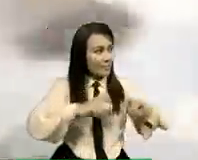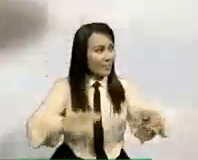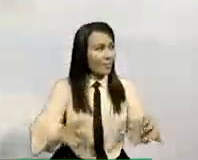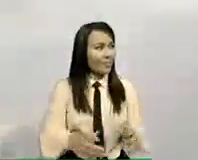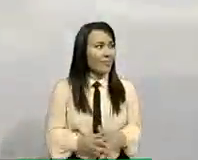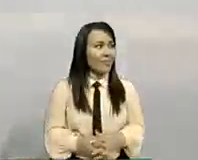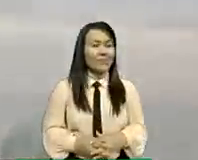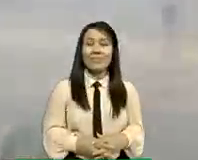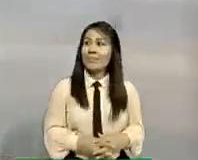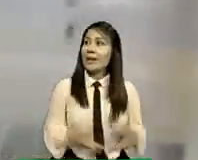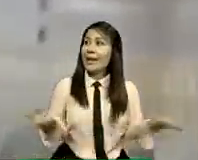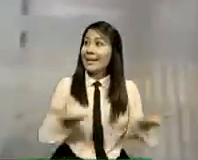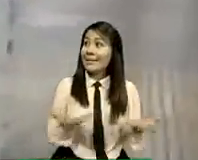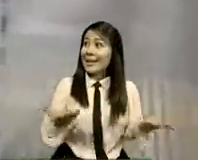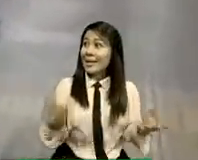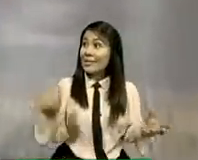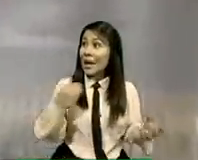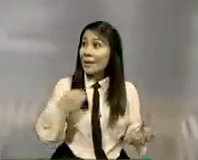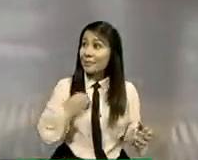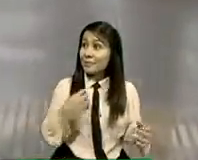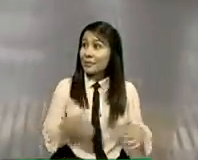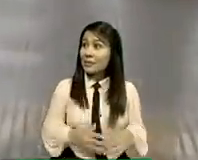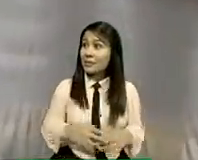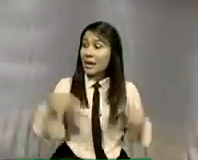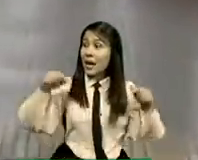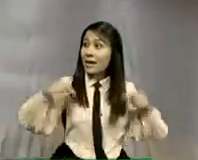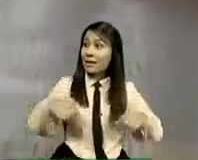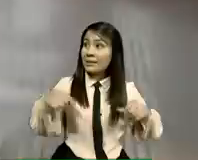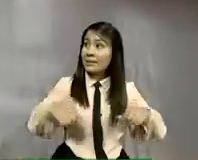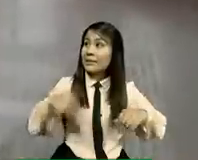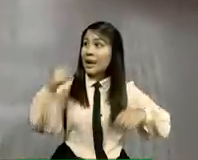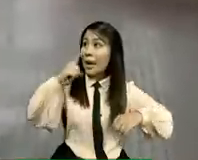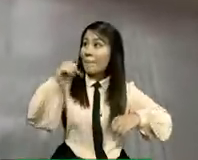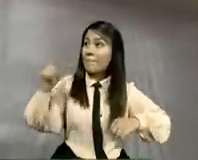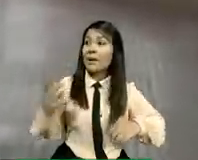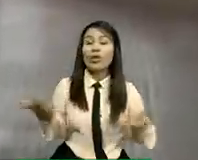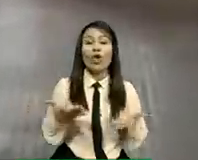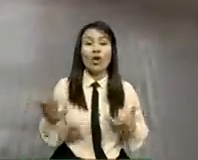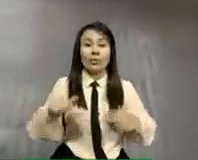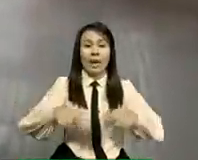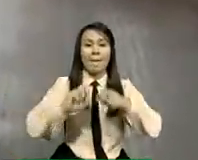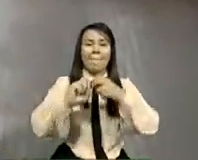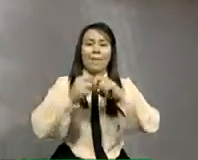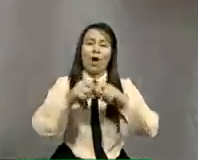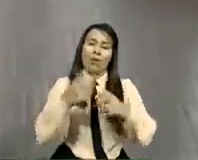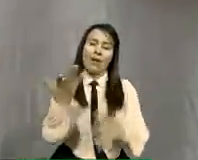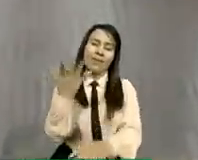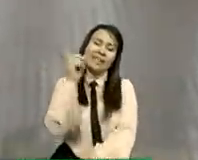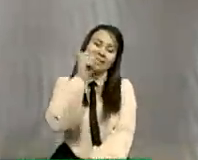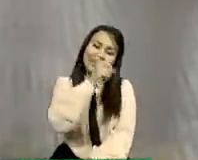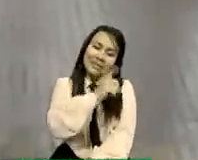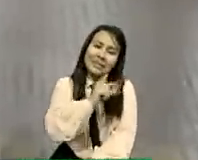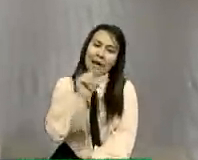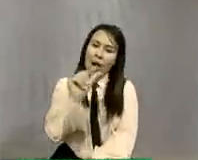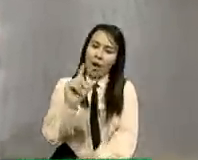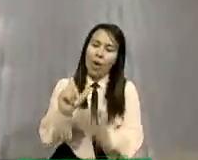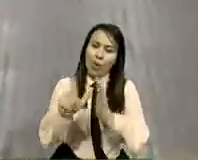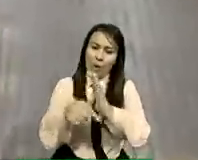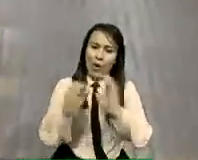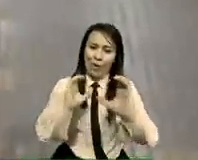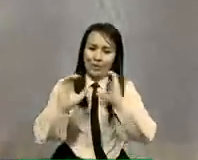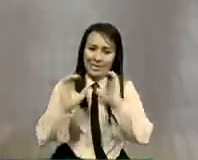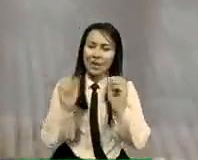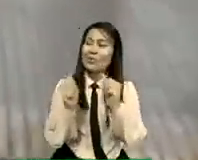porque no esperábamos que empiece la semana de esta manera, ¿no? Vamos a tratar de hablar con una dama que está por